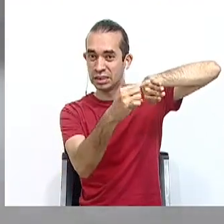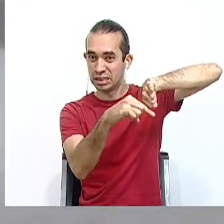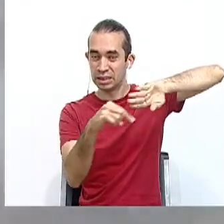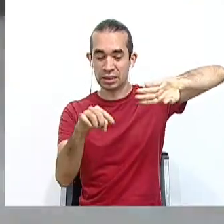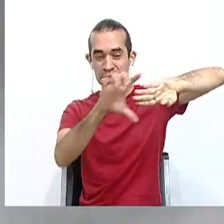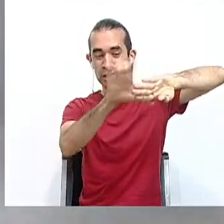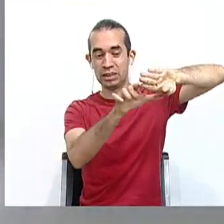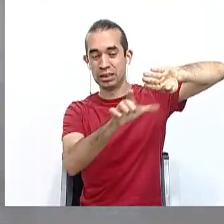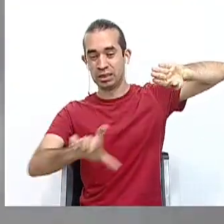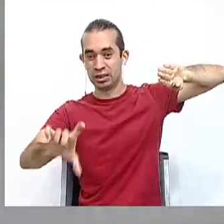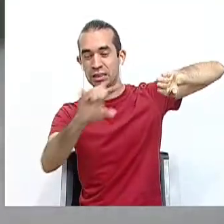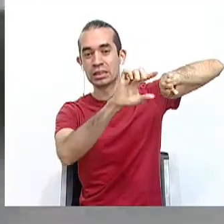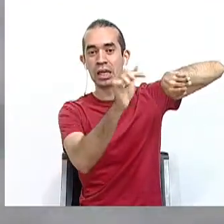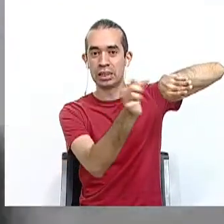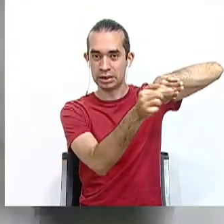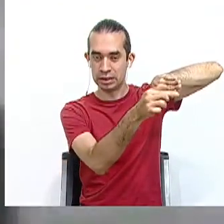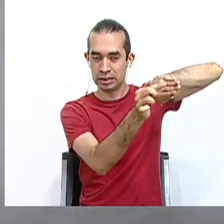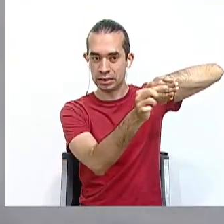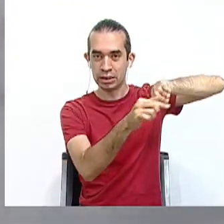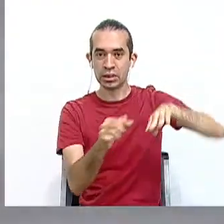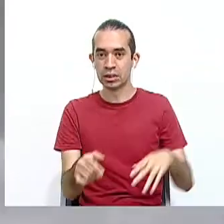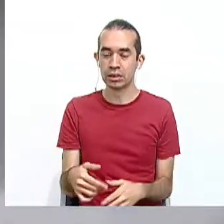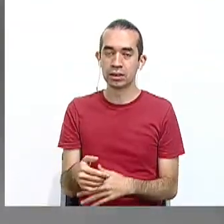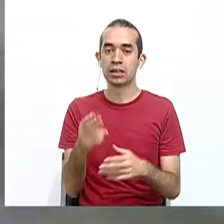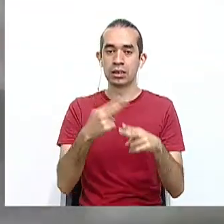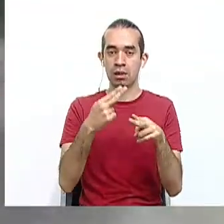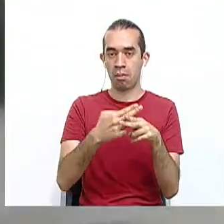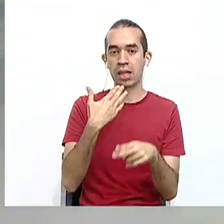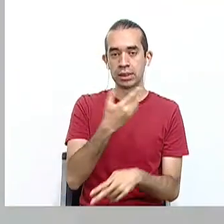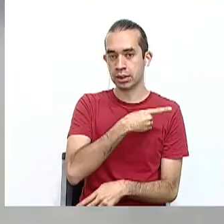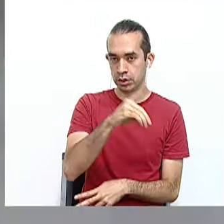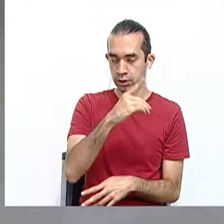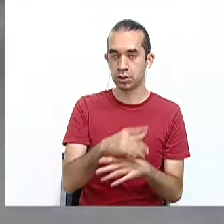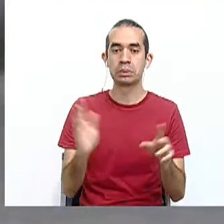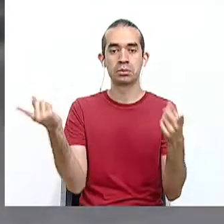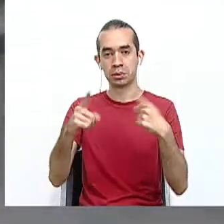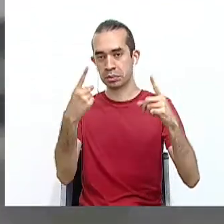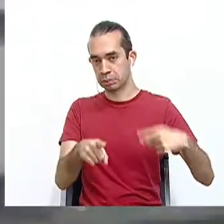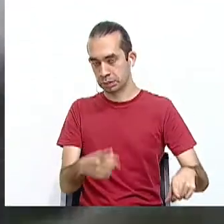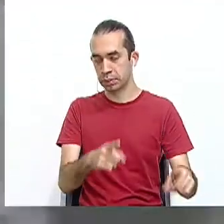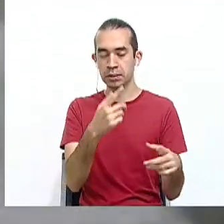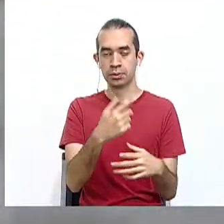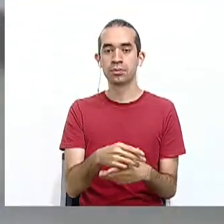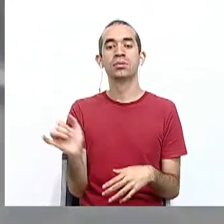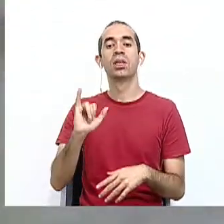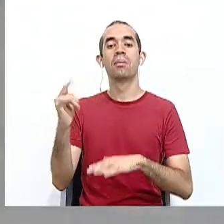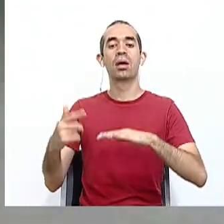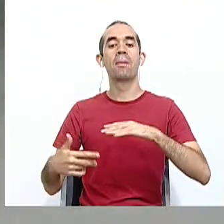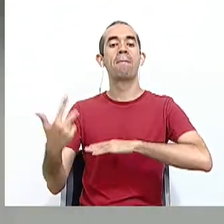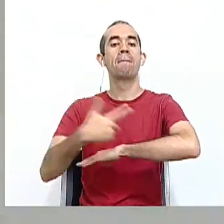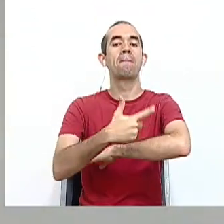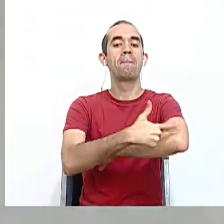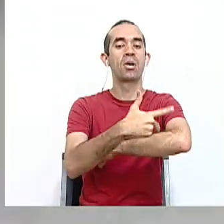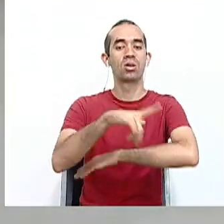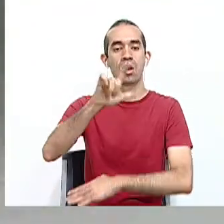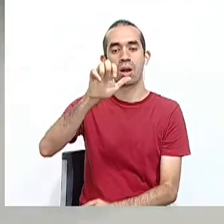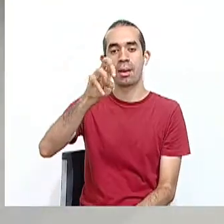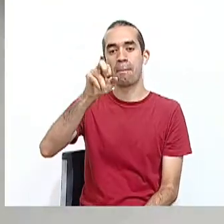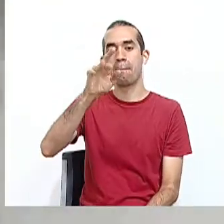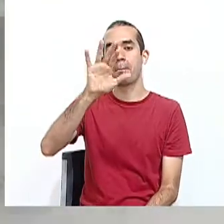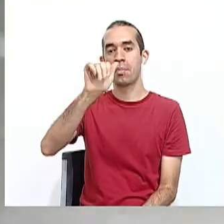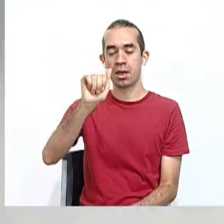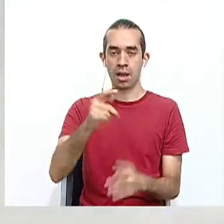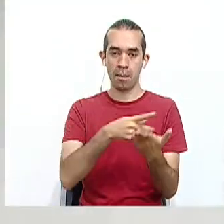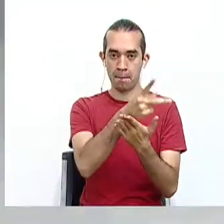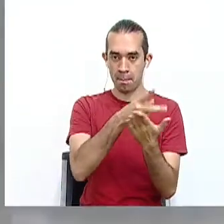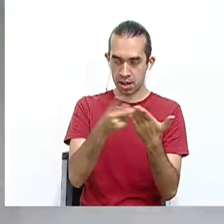Cabo. Ahí es donde se presentan mayormente los incidentes en el sector de Honduras. También en Puerto Lempira, en el el departamento, gracias a